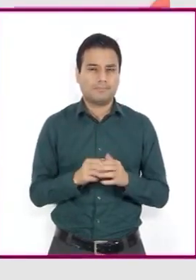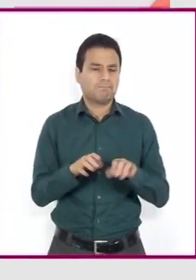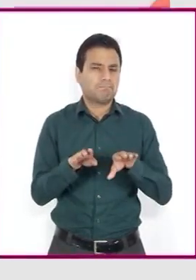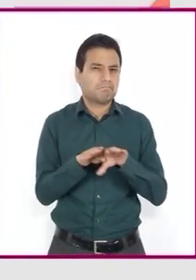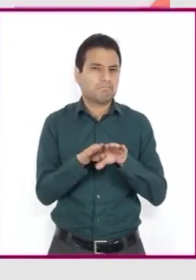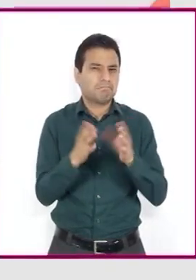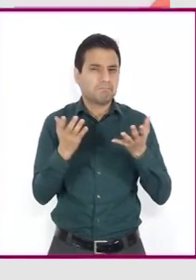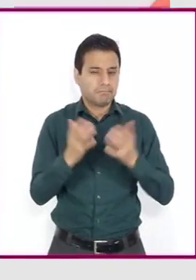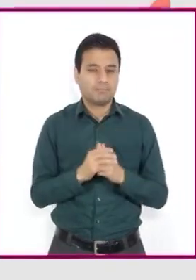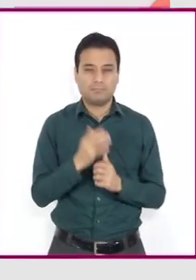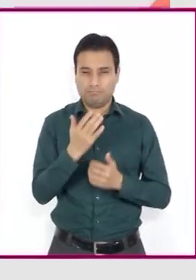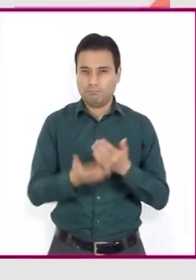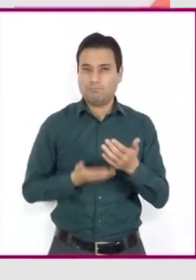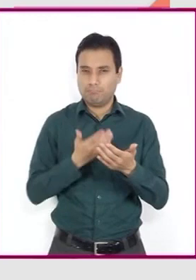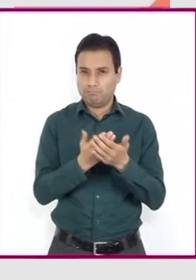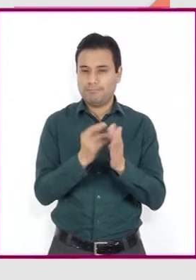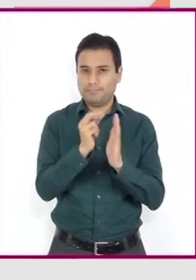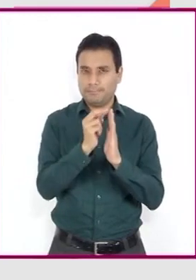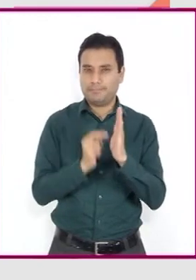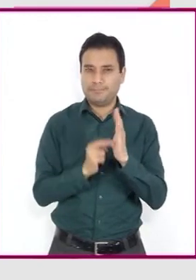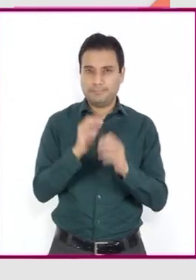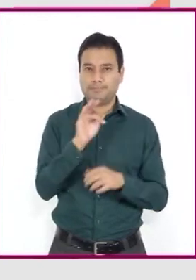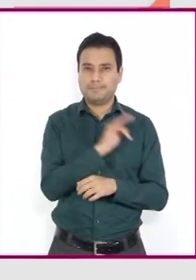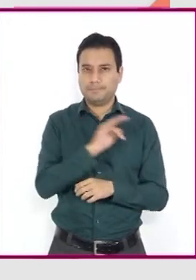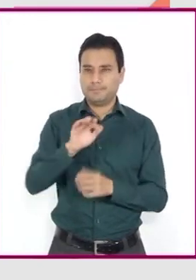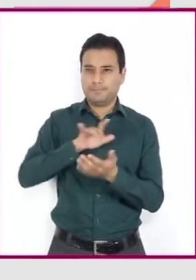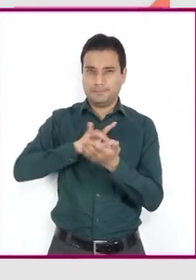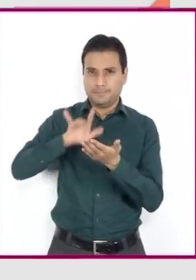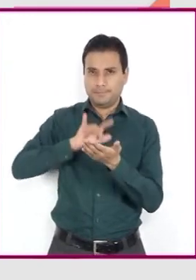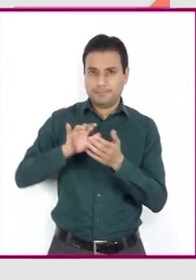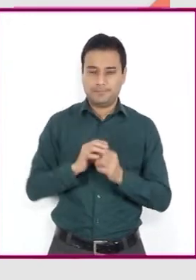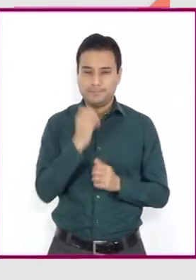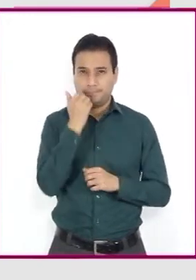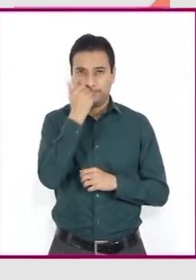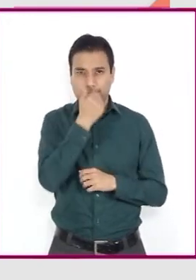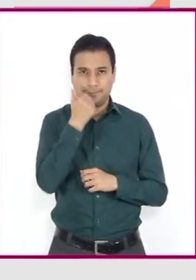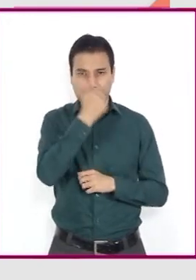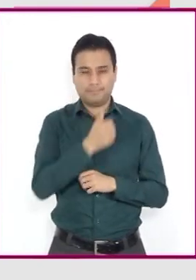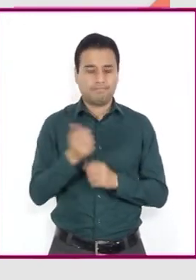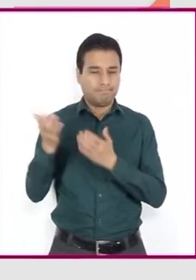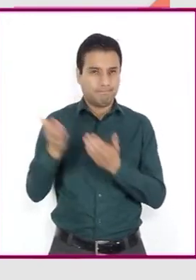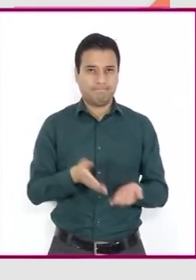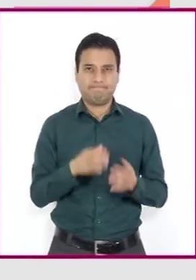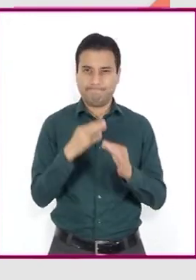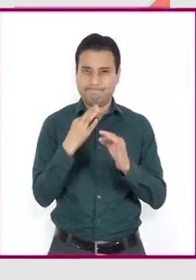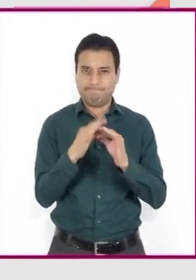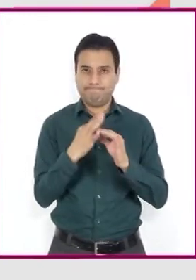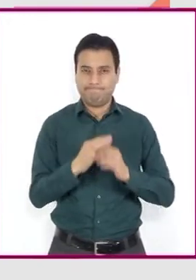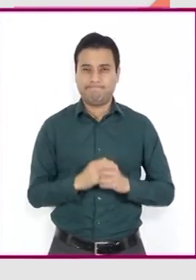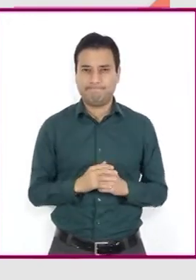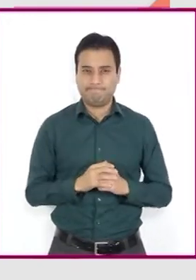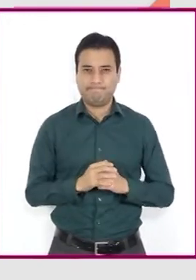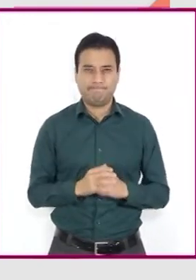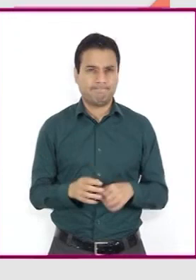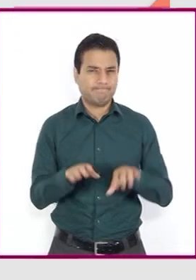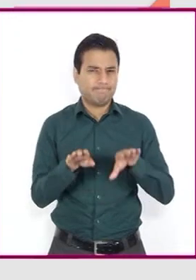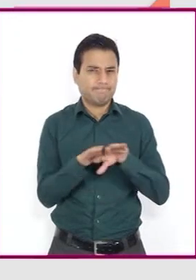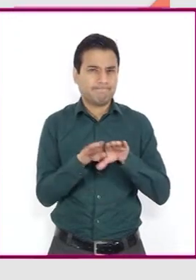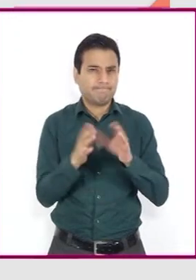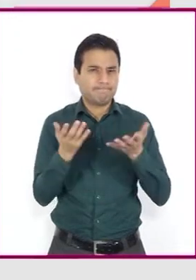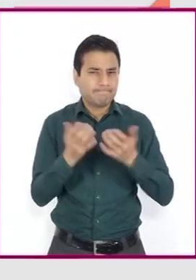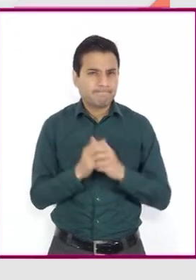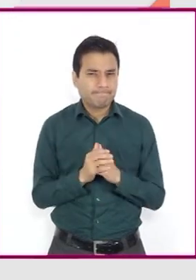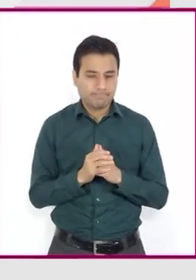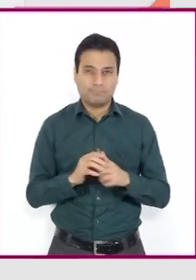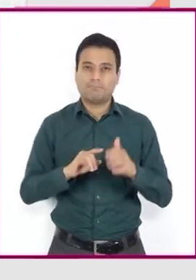Se propone una regla que pueda apoyar a la comunidad para evitar esta conducta negativa. Para ello, se requiere respetar el